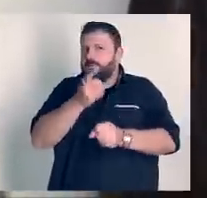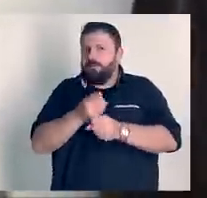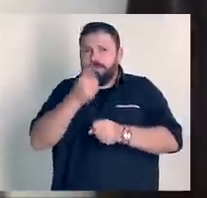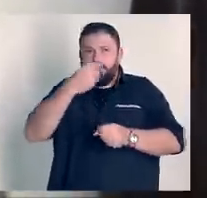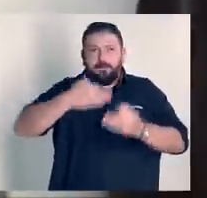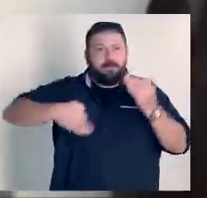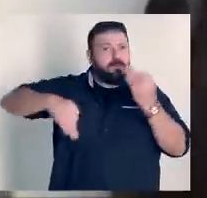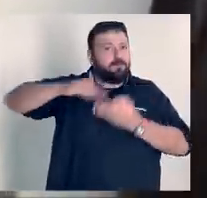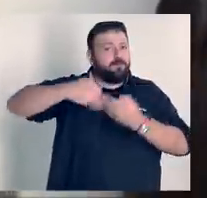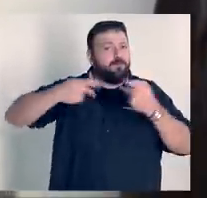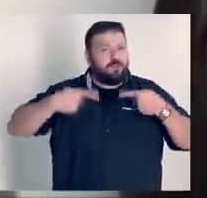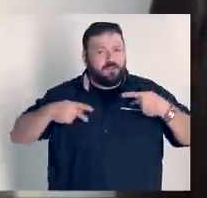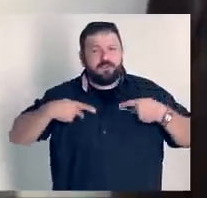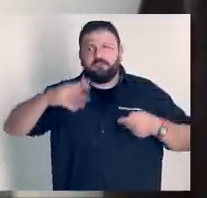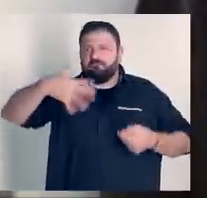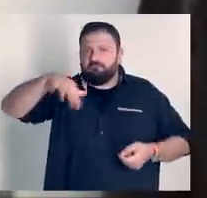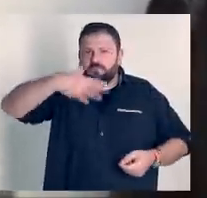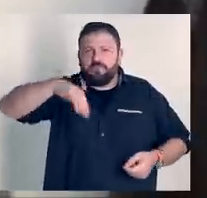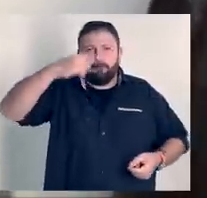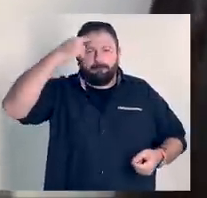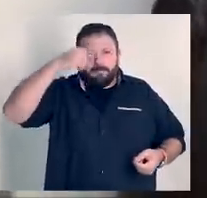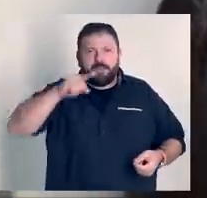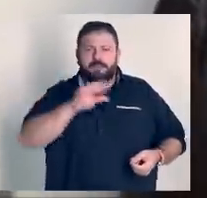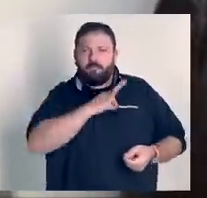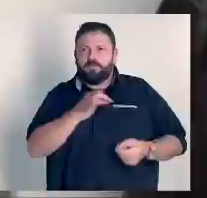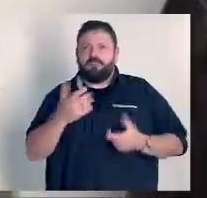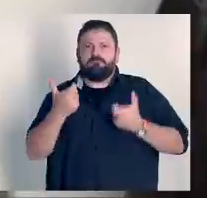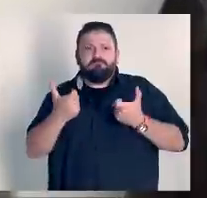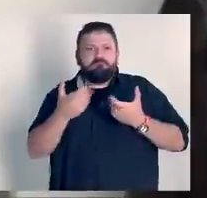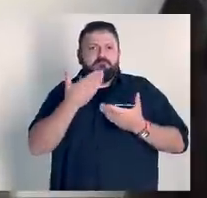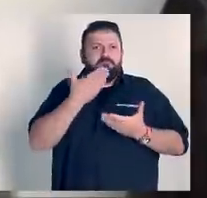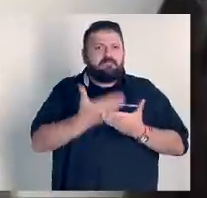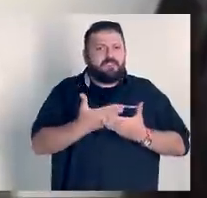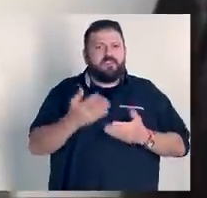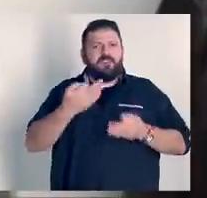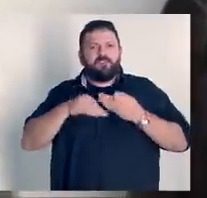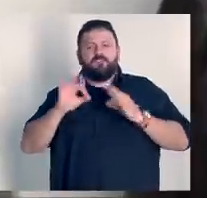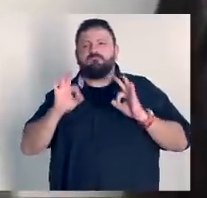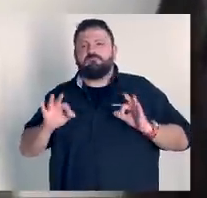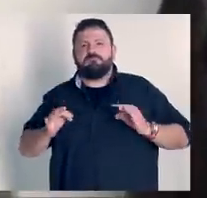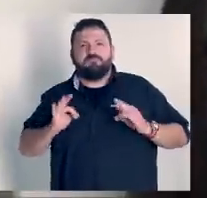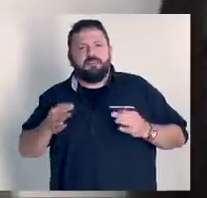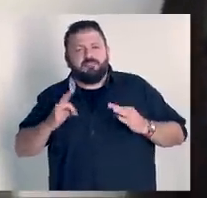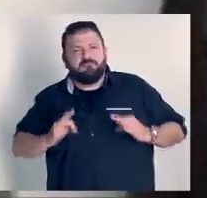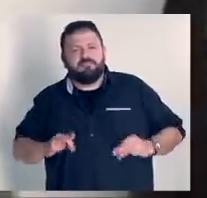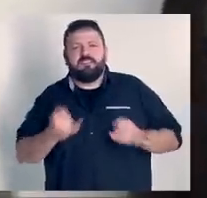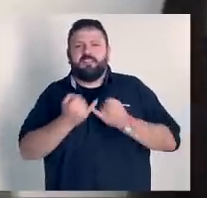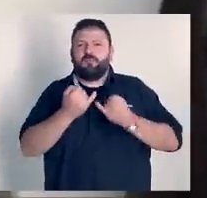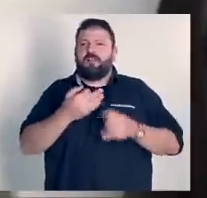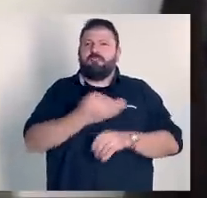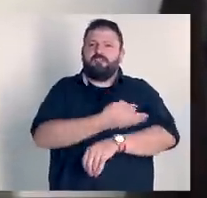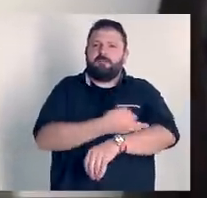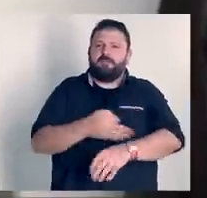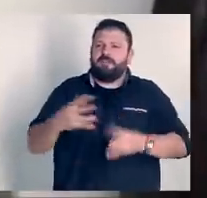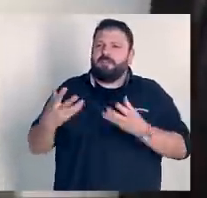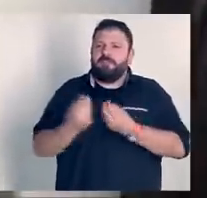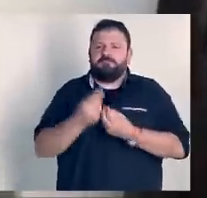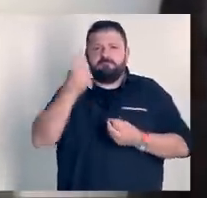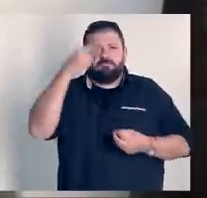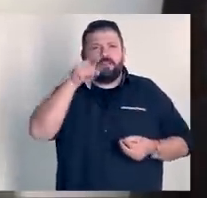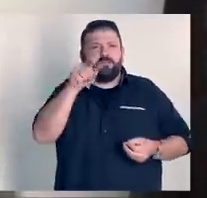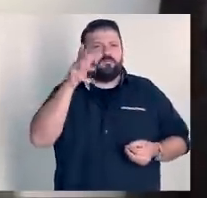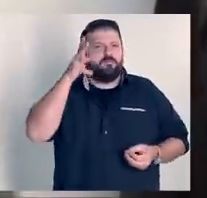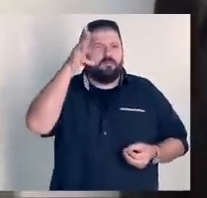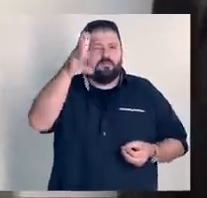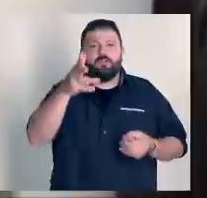está buscando tener ingresos inmediatos y que está buscando consolidar un patrimonio para él y para su familia hacia el futuro. Así es que los